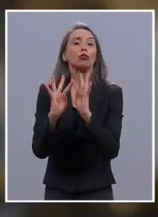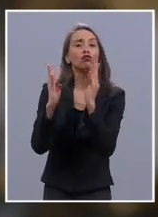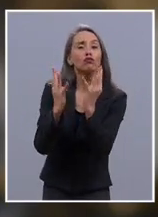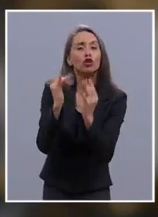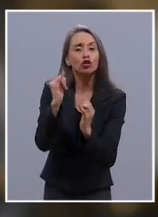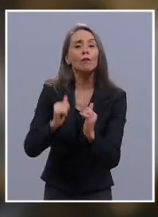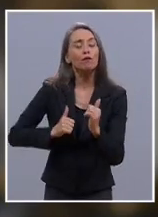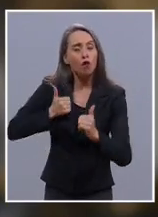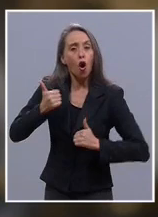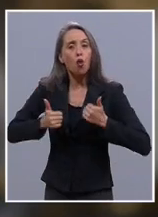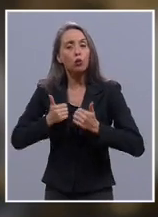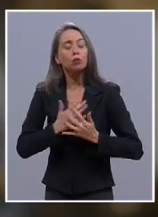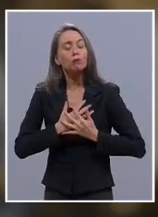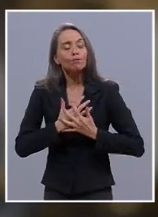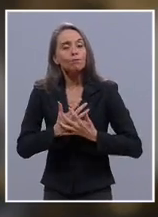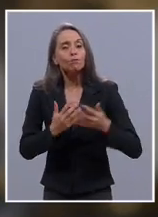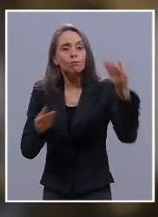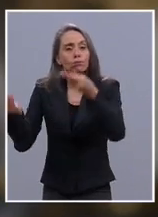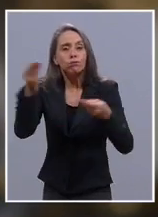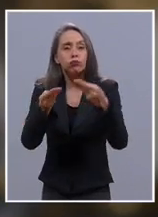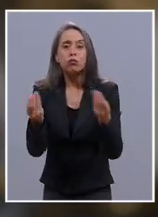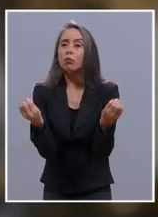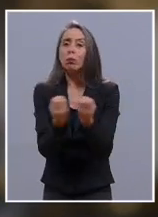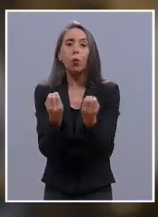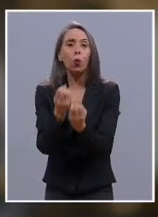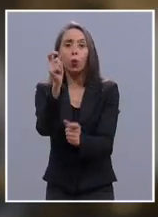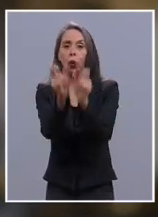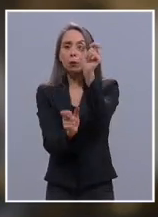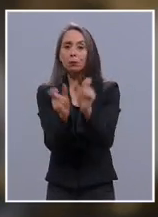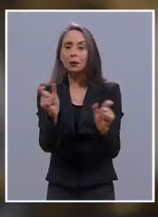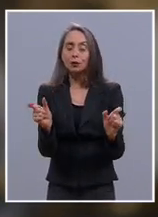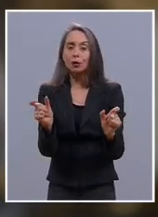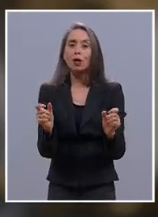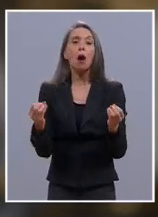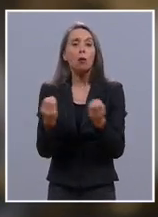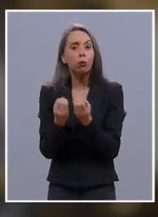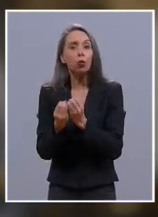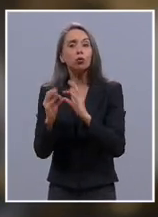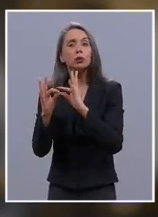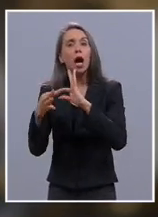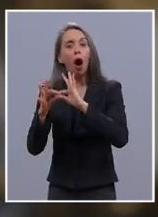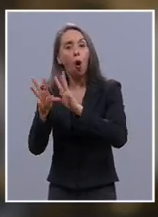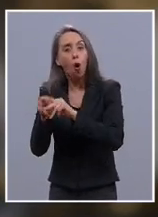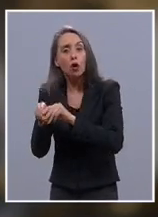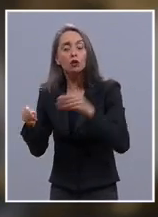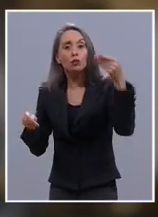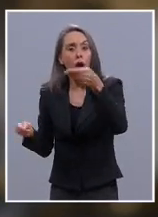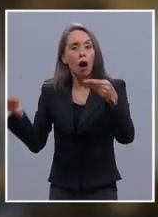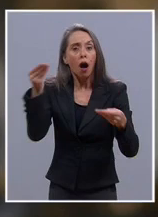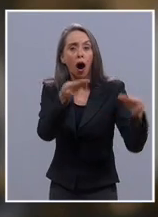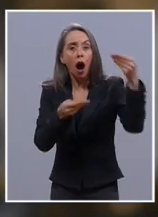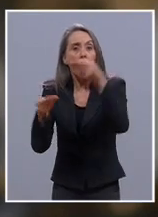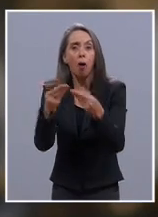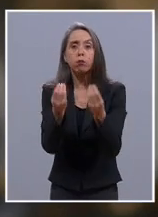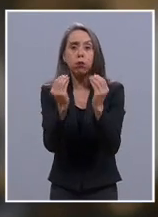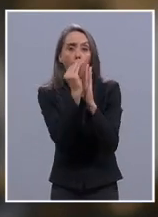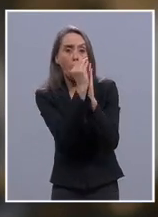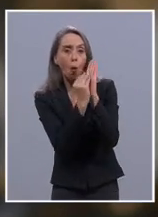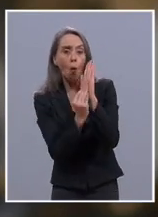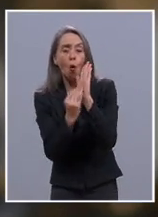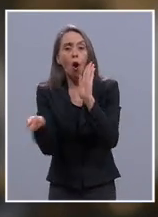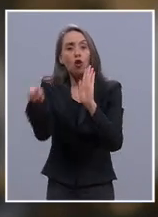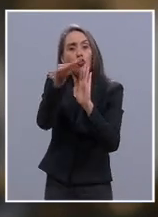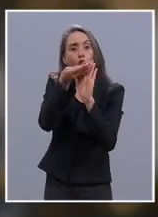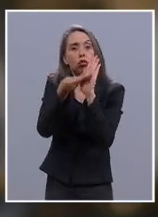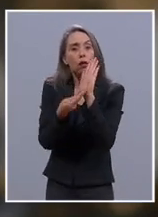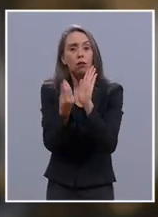voluntades y los corazones de muchas personas y de muchas organizaciones que hicieron grandes aportes y contribuciones